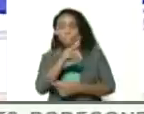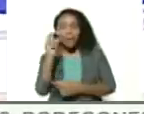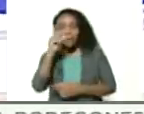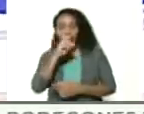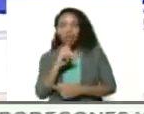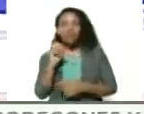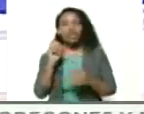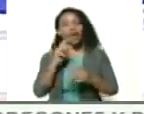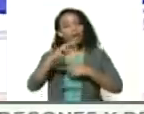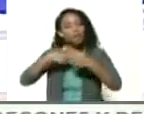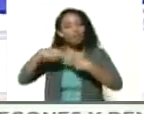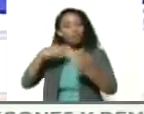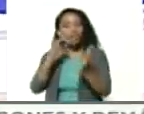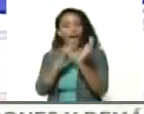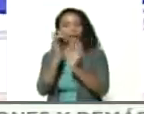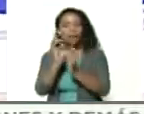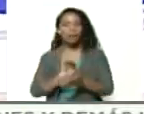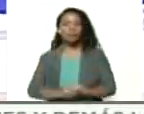de Abril.